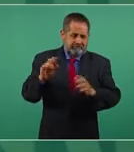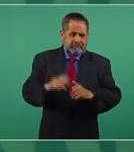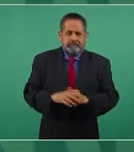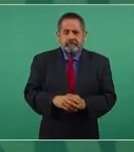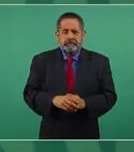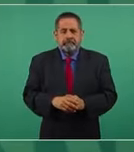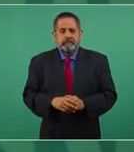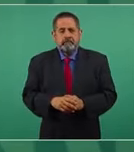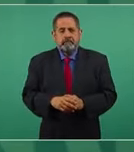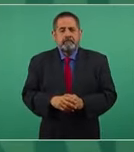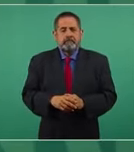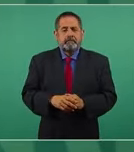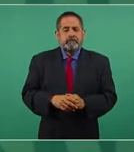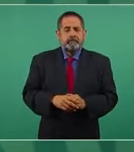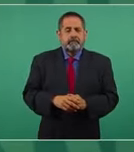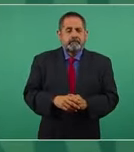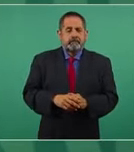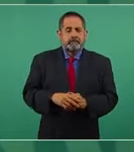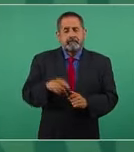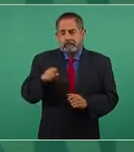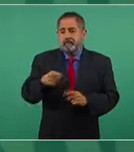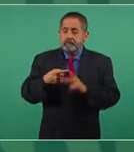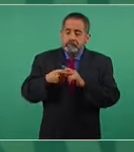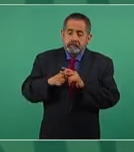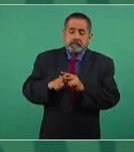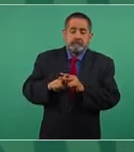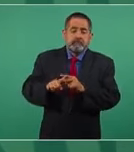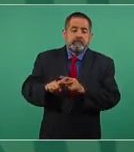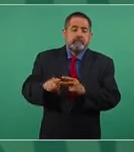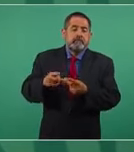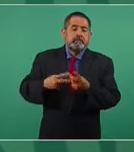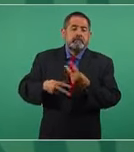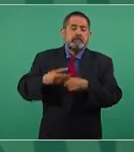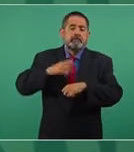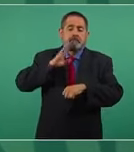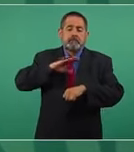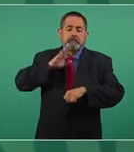Eso echó raíces.